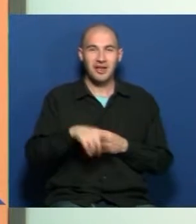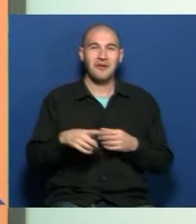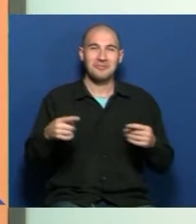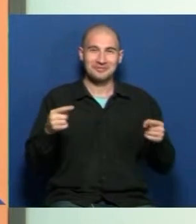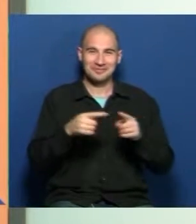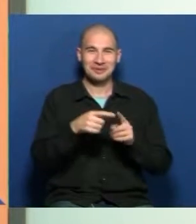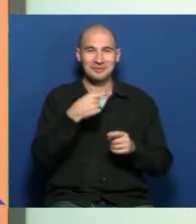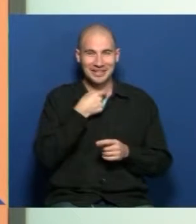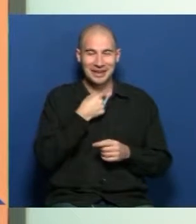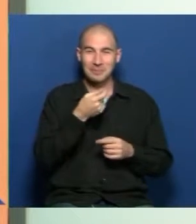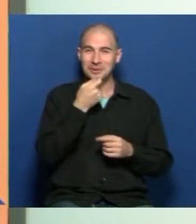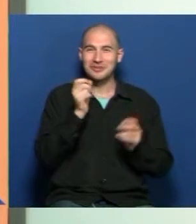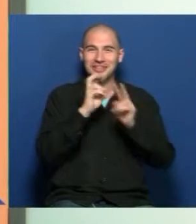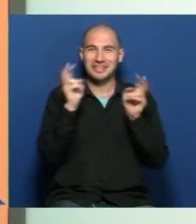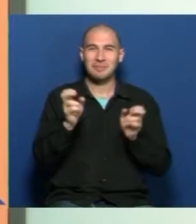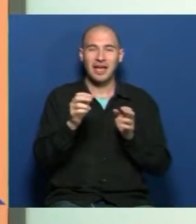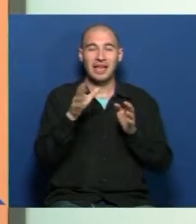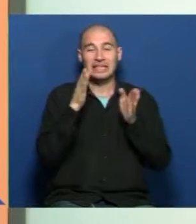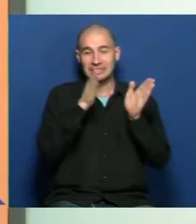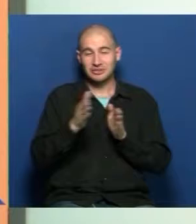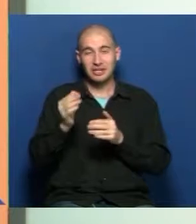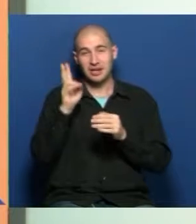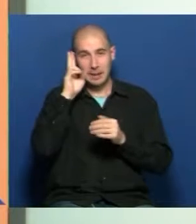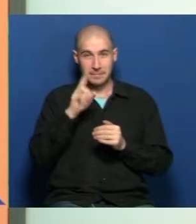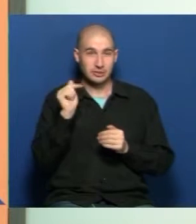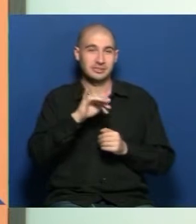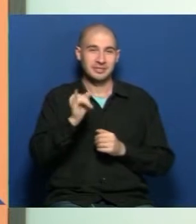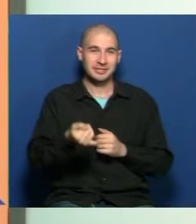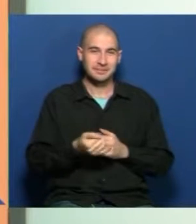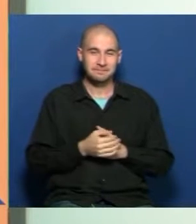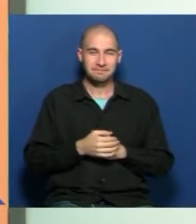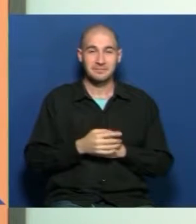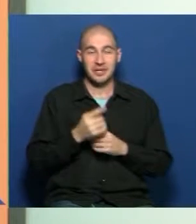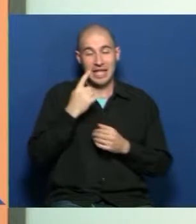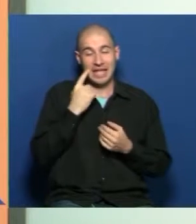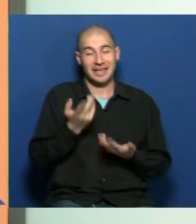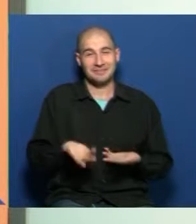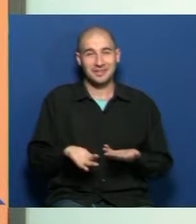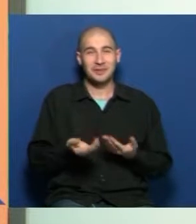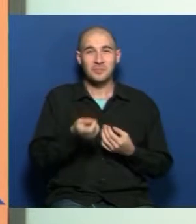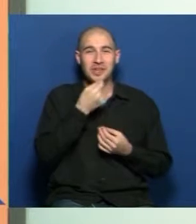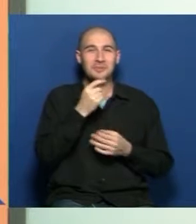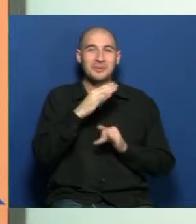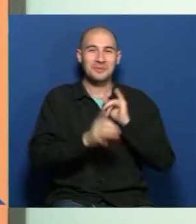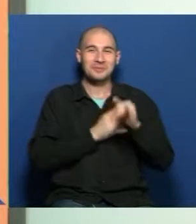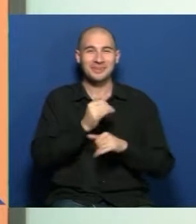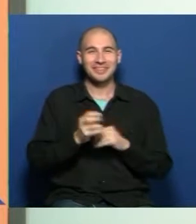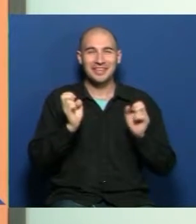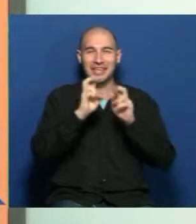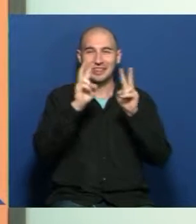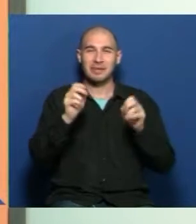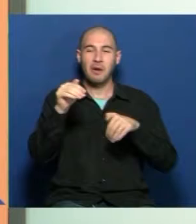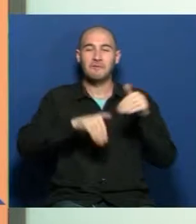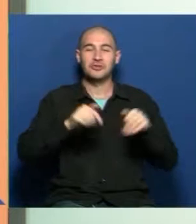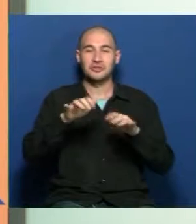intención de, por ejemplo, el tema de las secciones, respetarlo, y bueno, y ver cuando se plantee el tema del